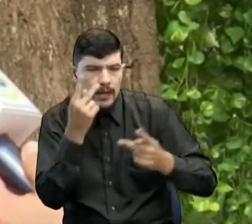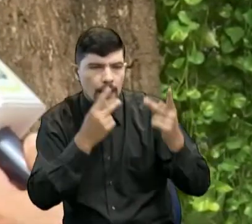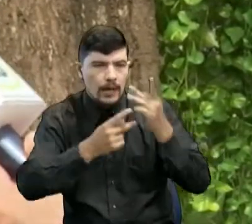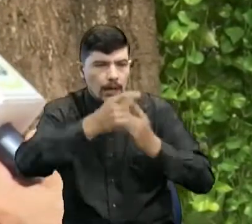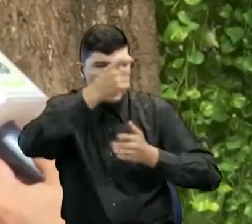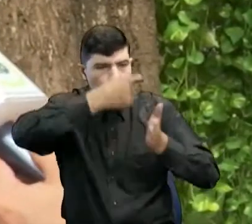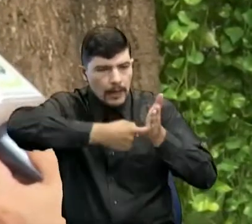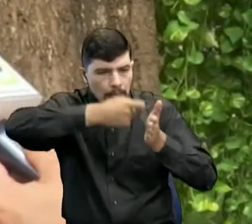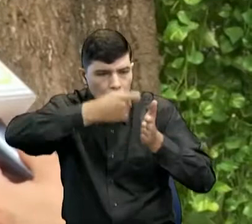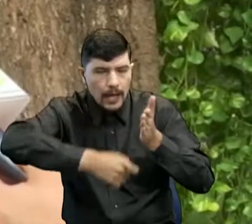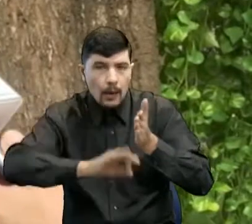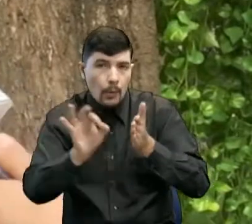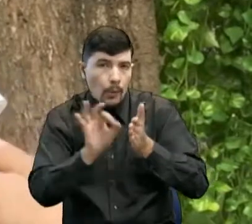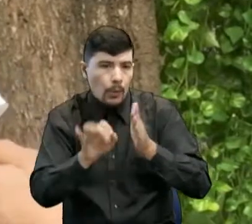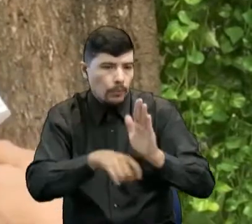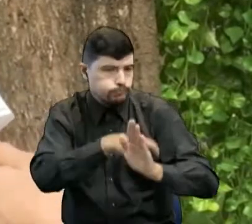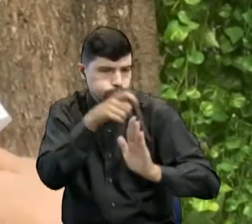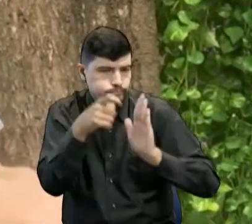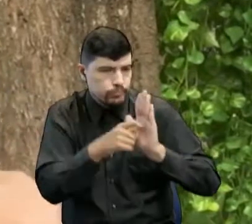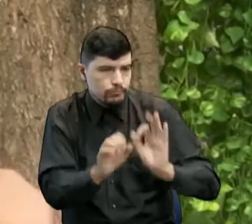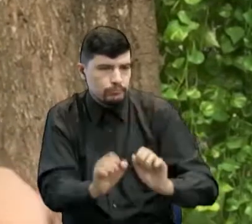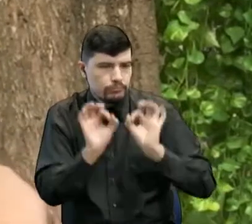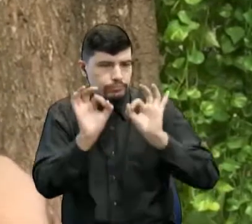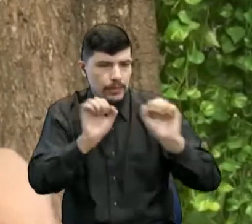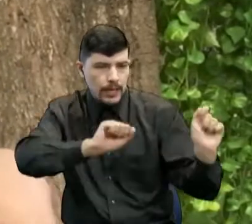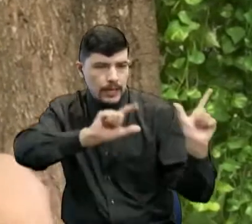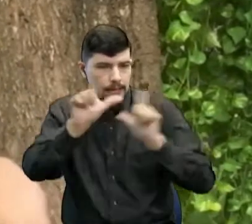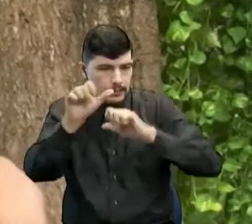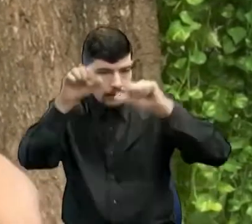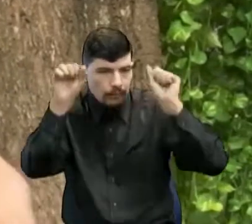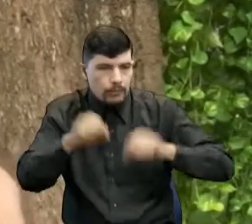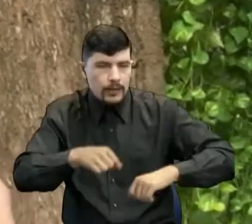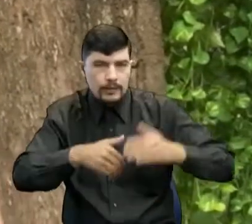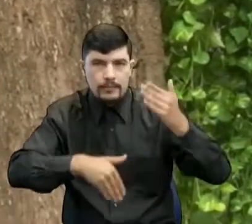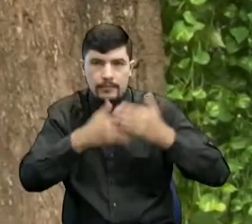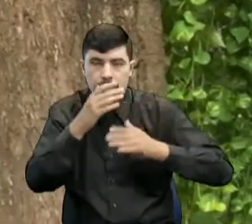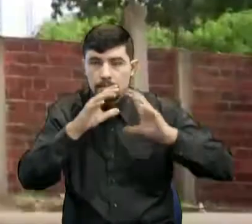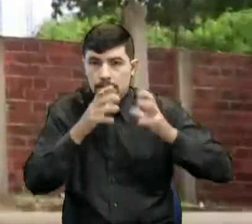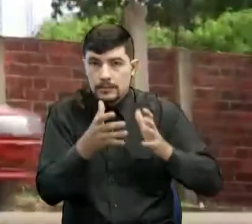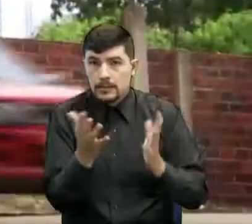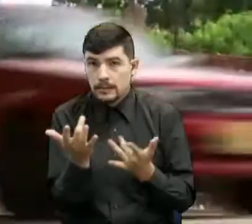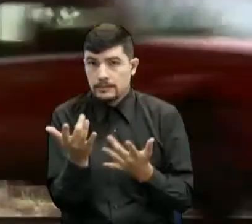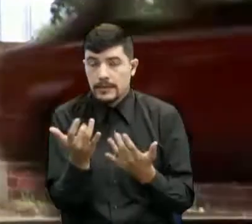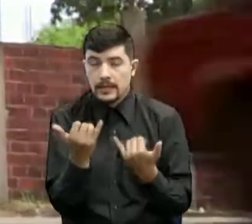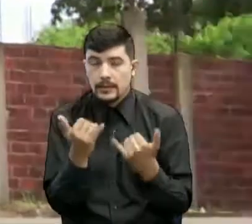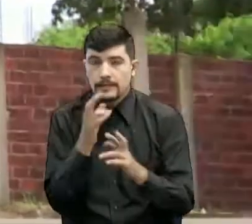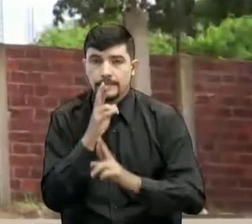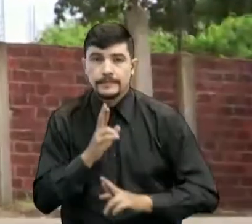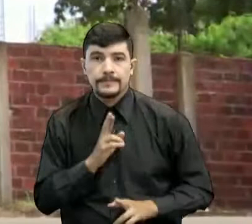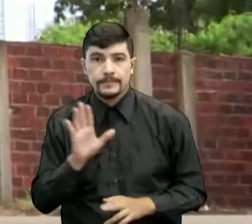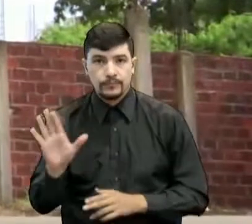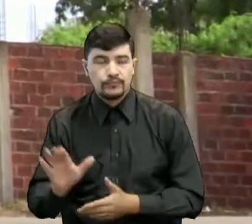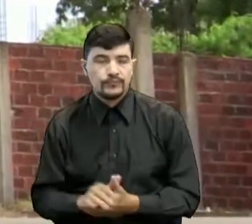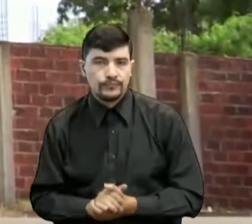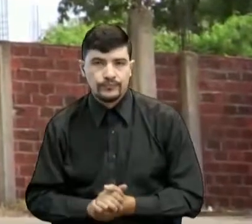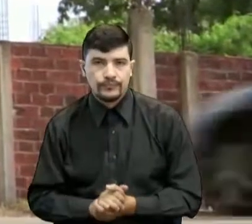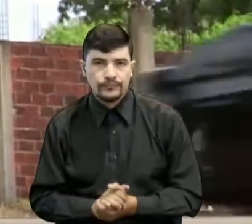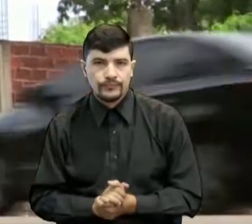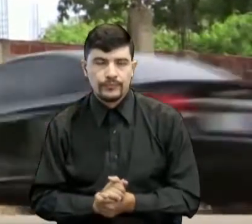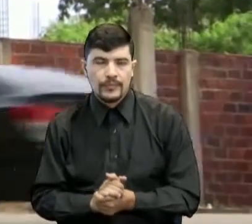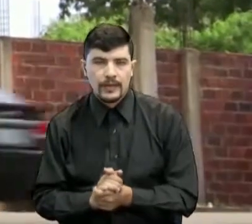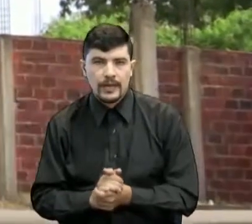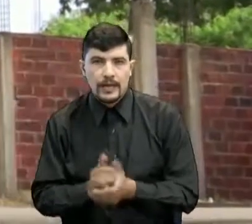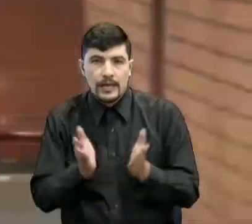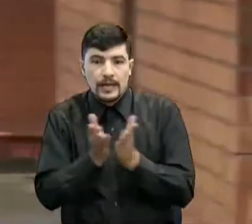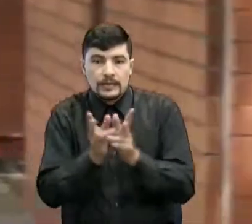ya definitivamente quedamos ya aprobados totalmente el protocolo de bioseguridad. Los alumnos irán solo